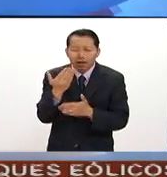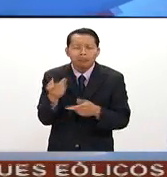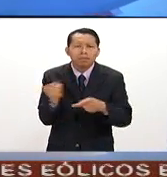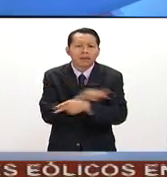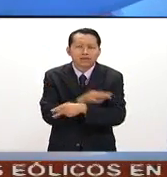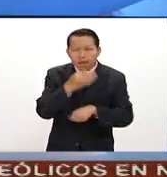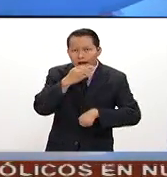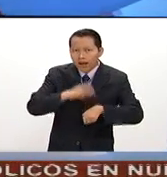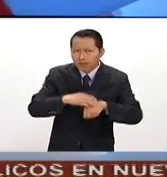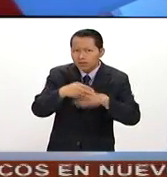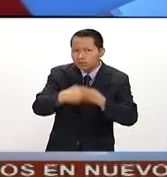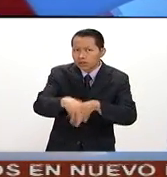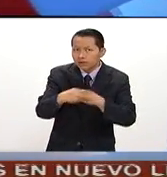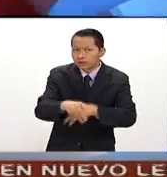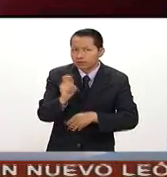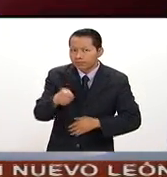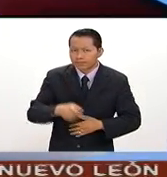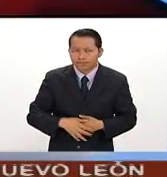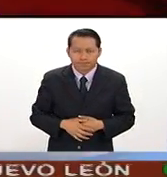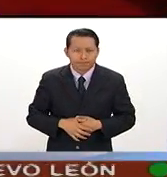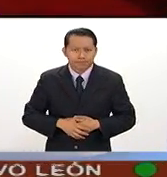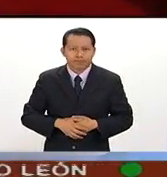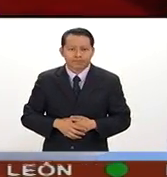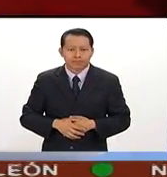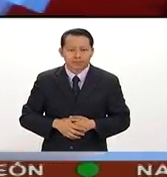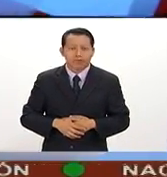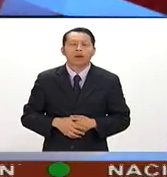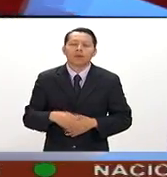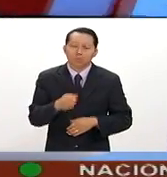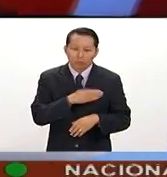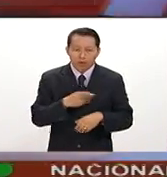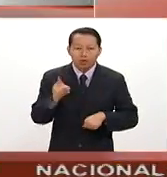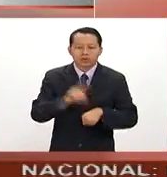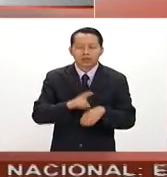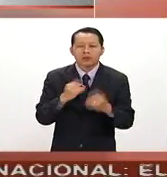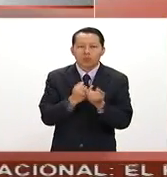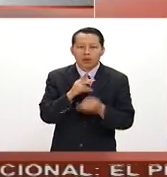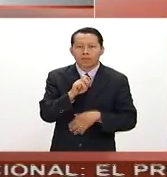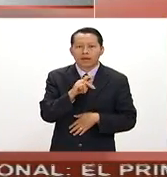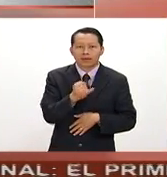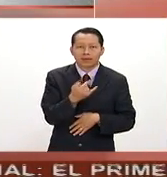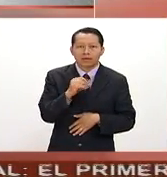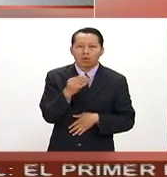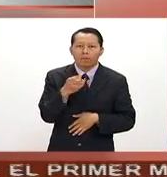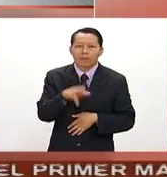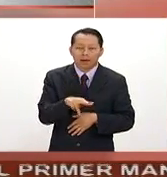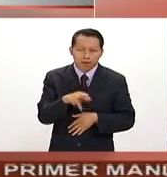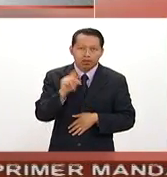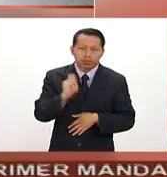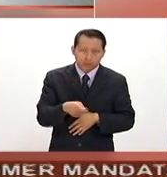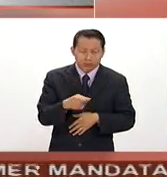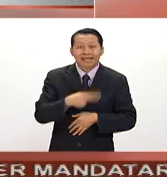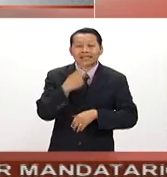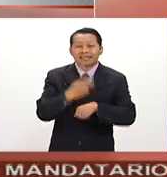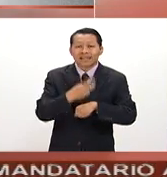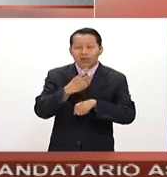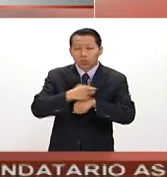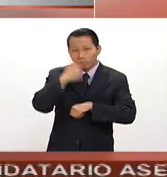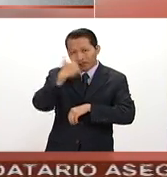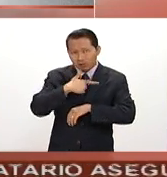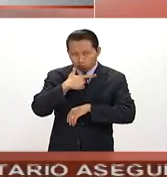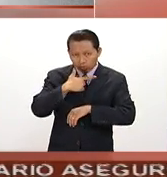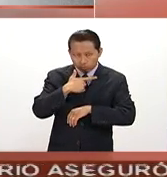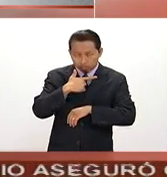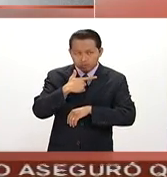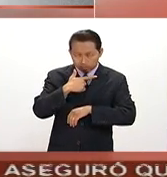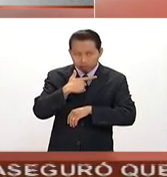marchas por parte de la CENTE? Muy buenos días, Pati, Omar. Bueno, pues fue la segunda noche